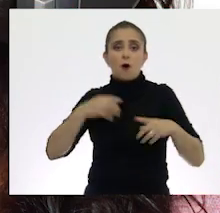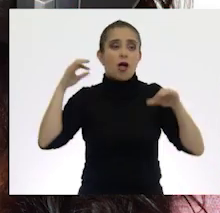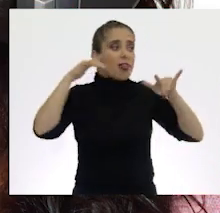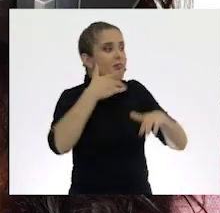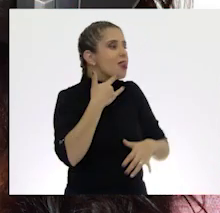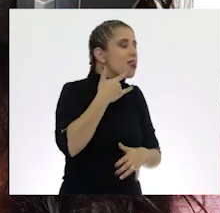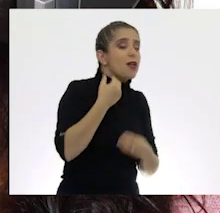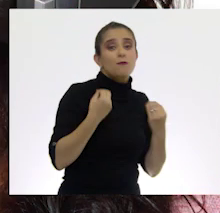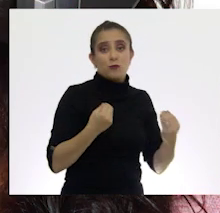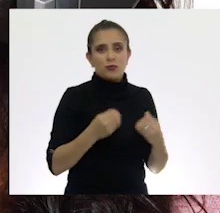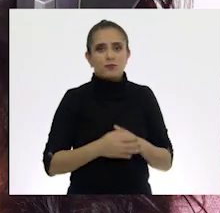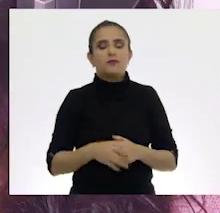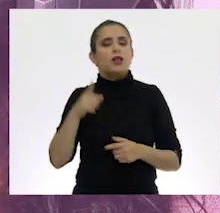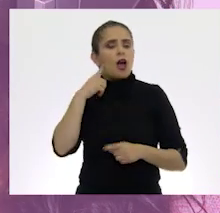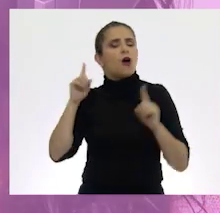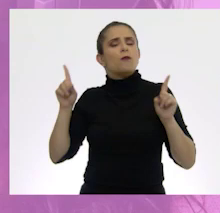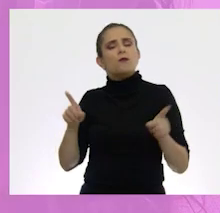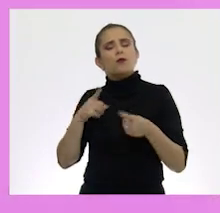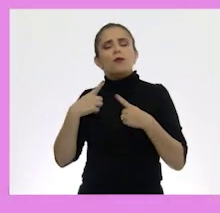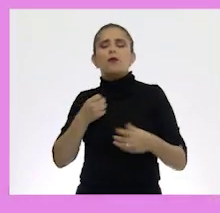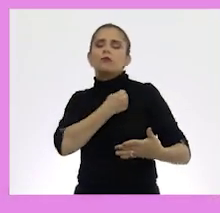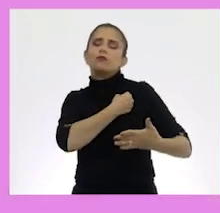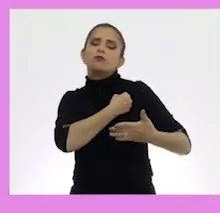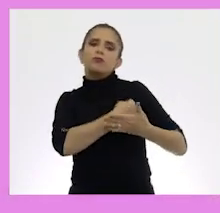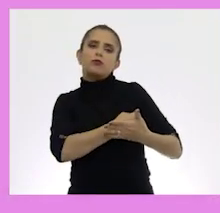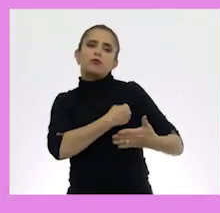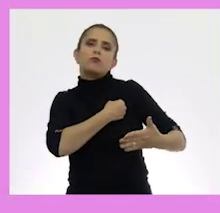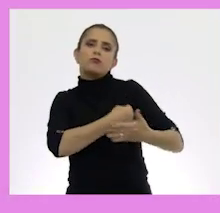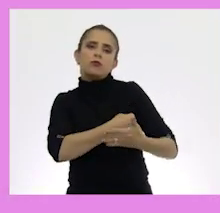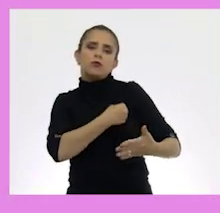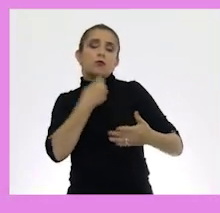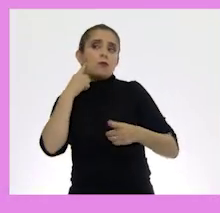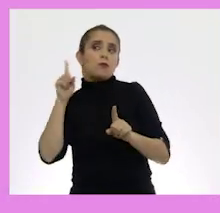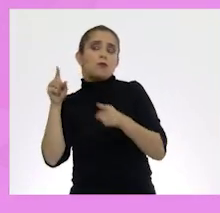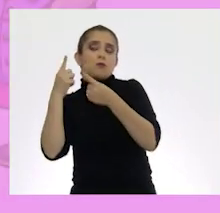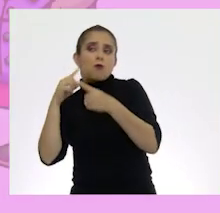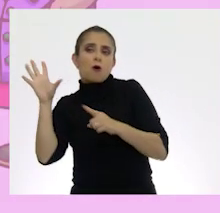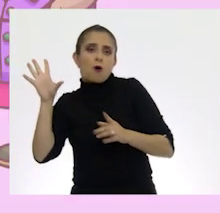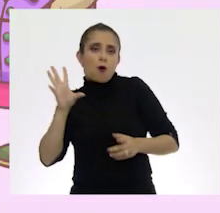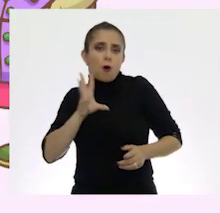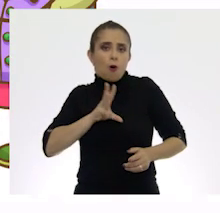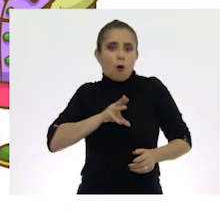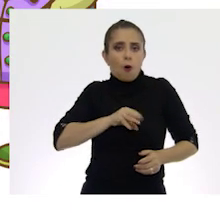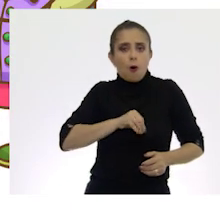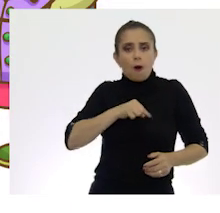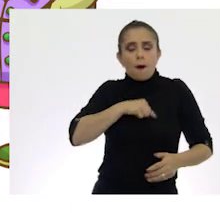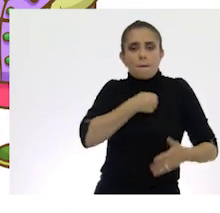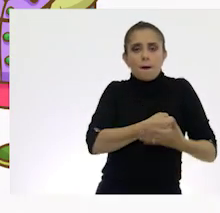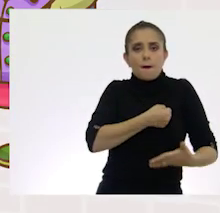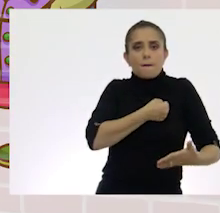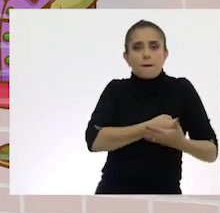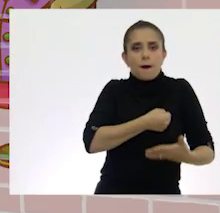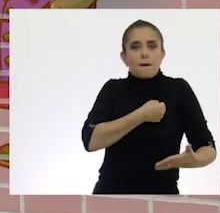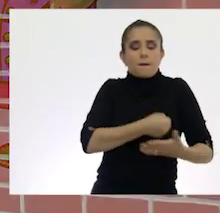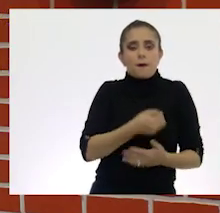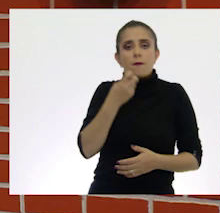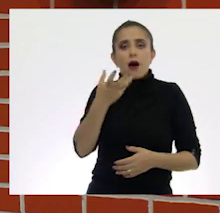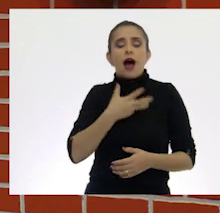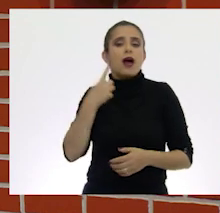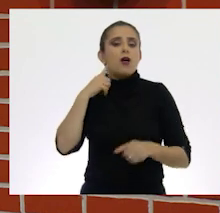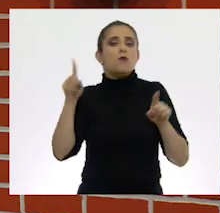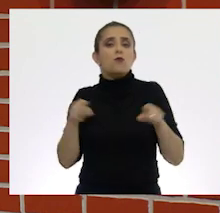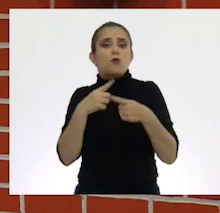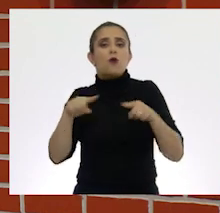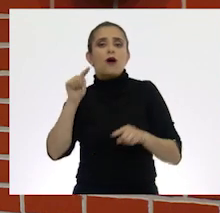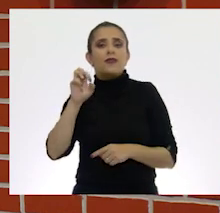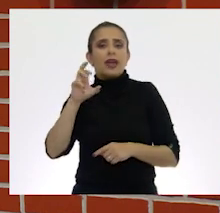que al escuchar música tu corazón modifica sus latidos para intentar imitar el ritmo de la música que escuchas? Por eso existe una